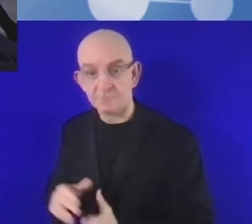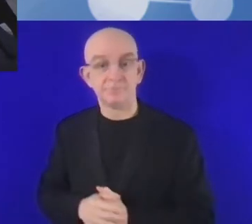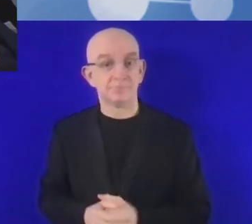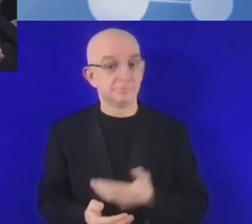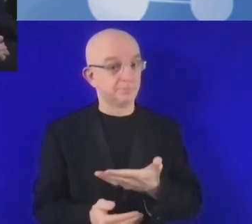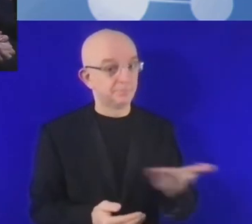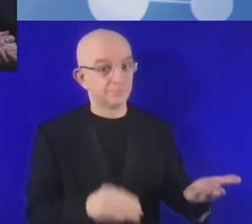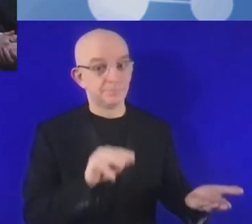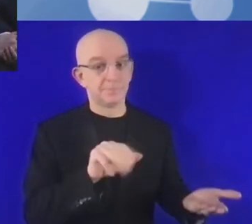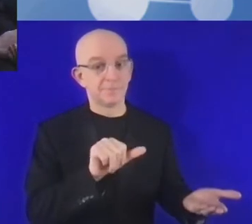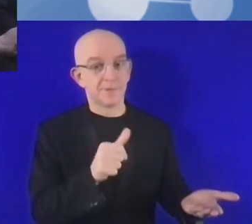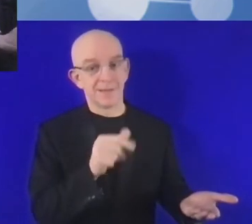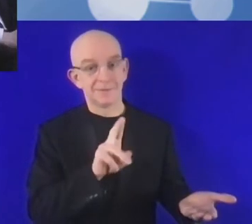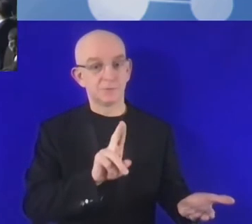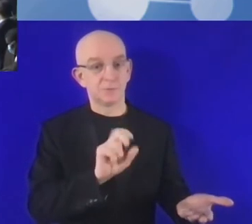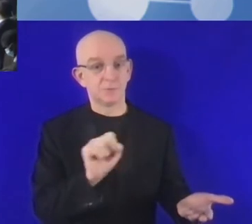Bienvenido.